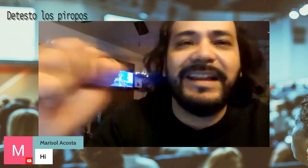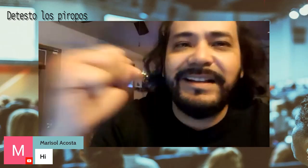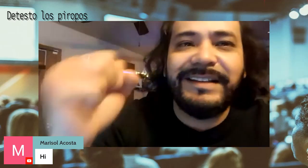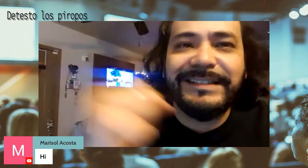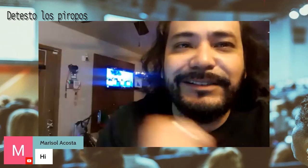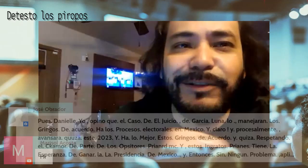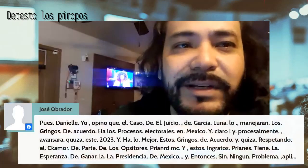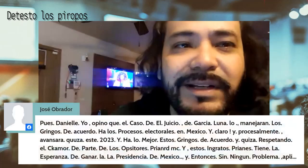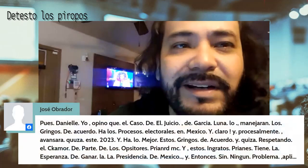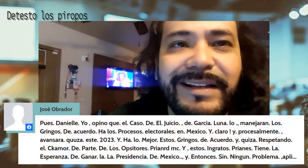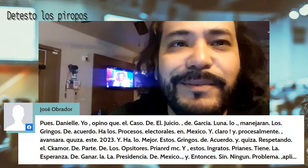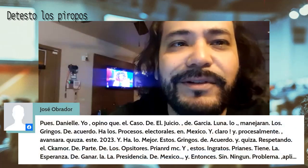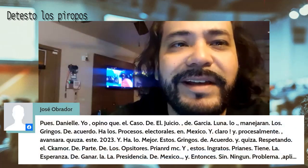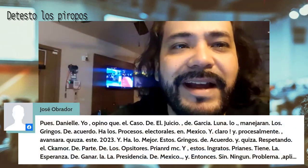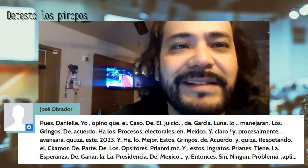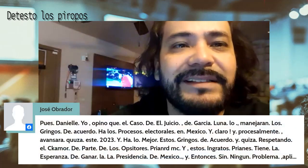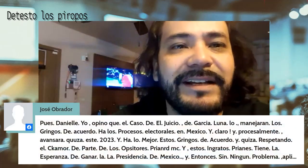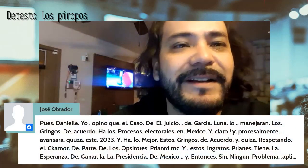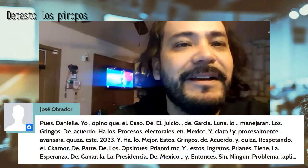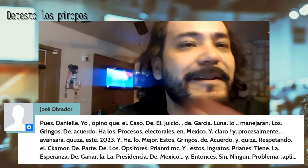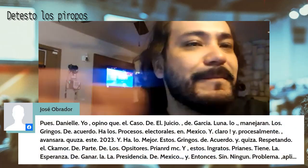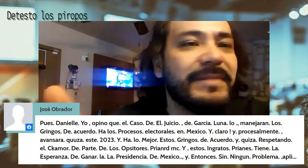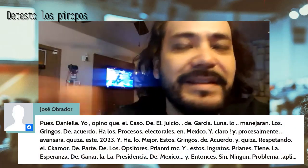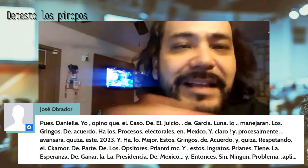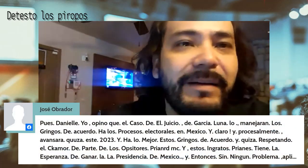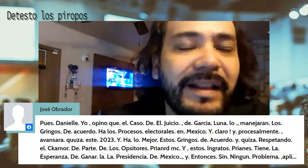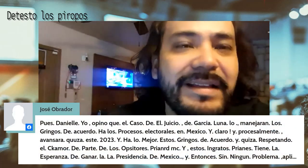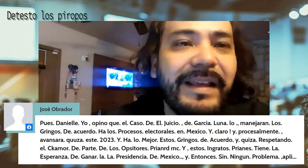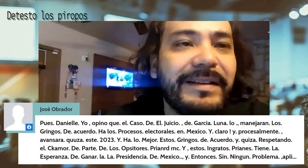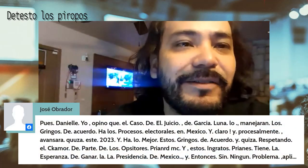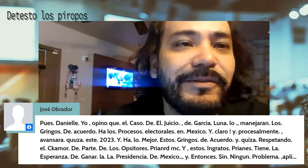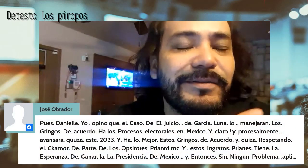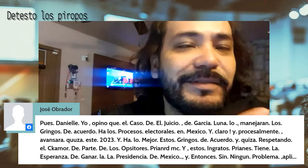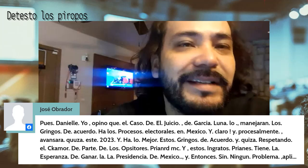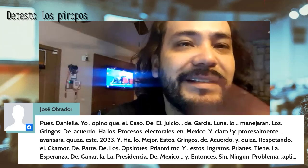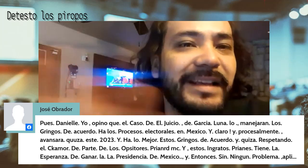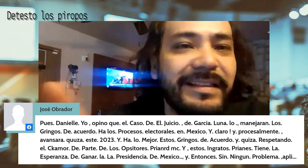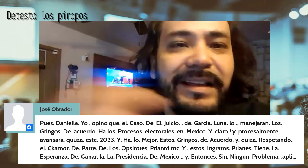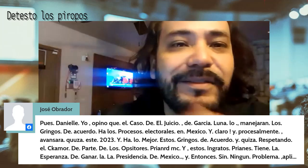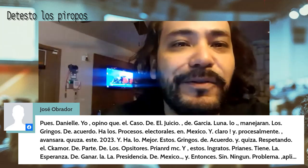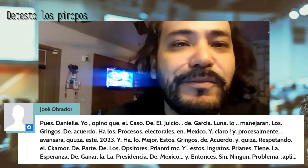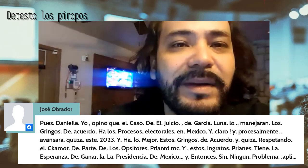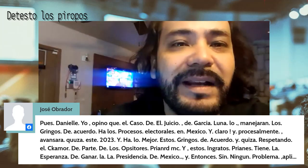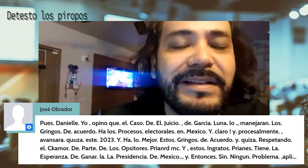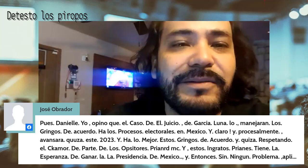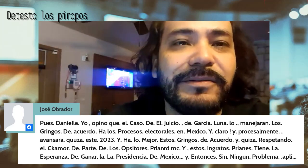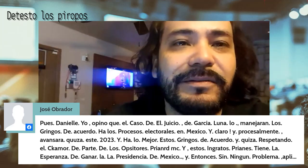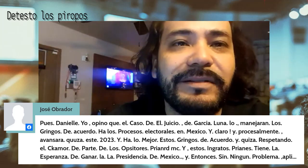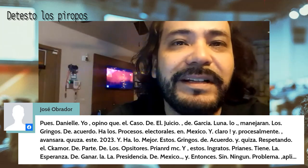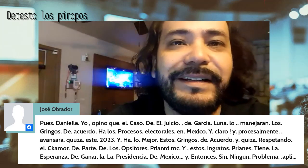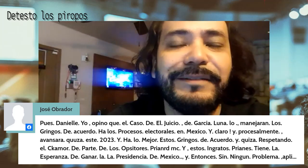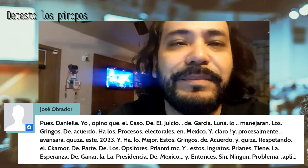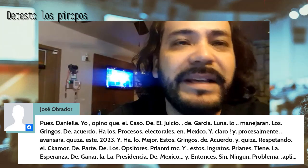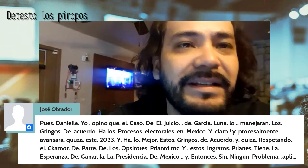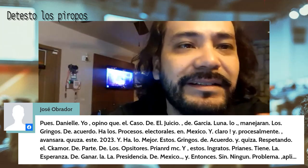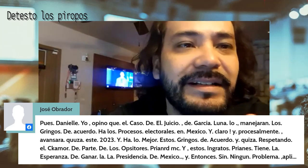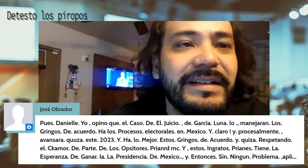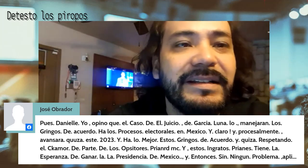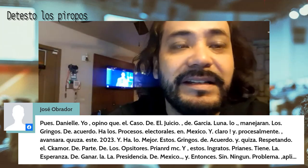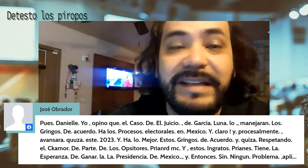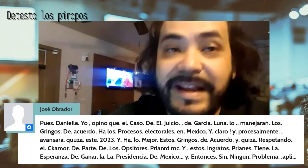y quieren destruir la democracia. Y la verdad es que se siguen dando un balazo en el